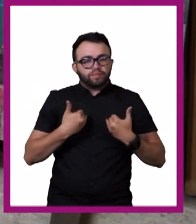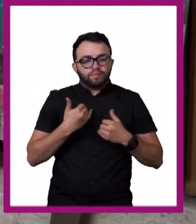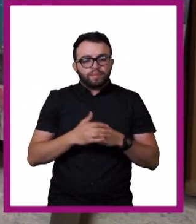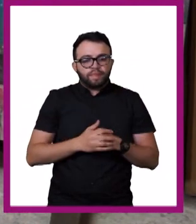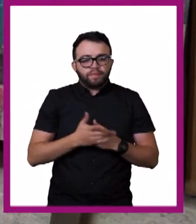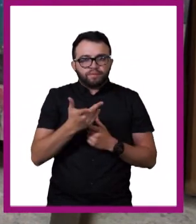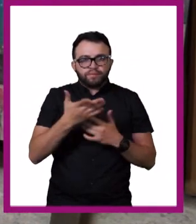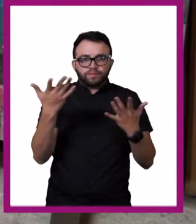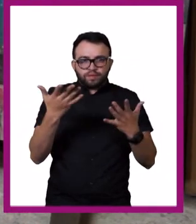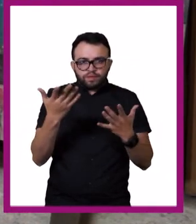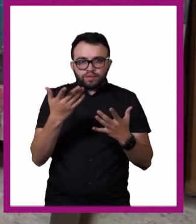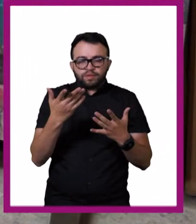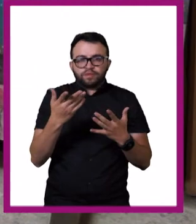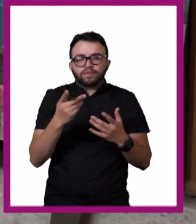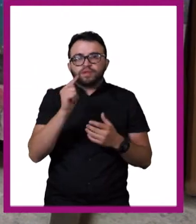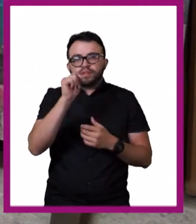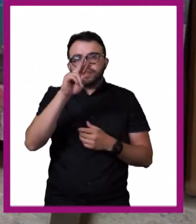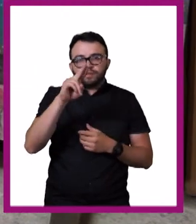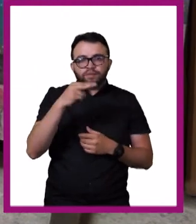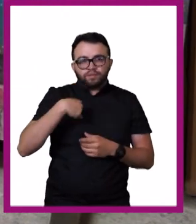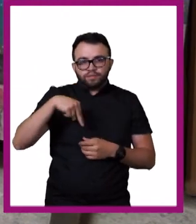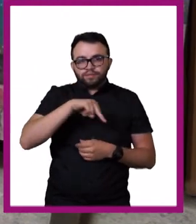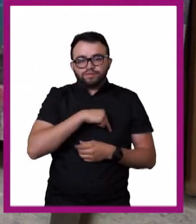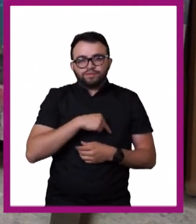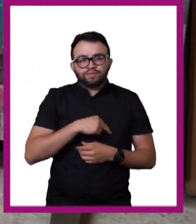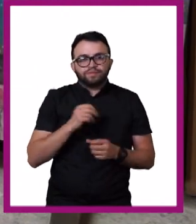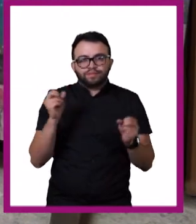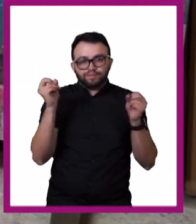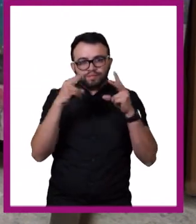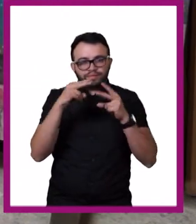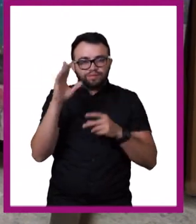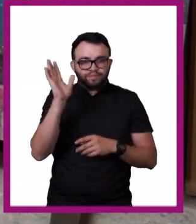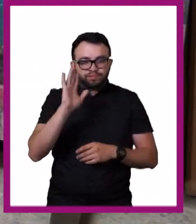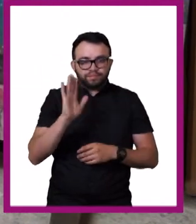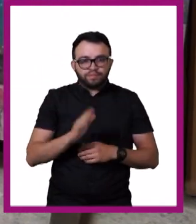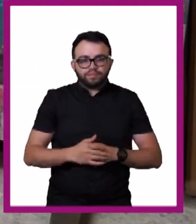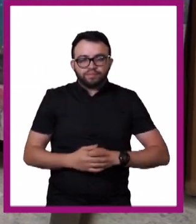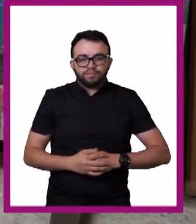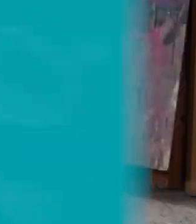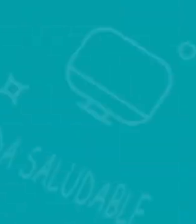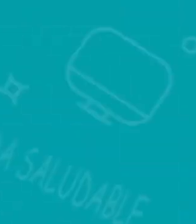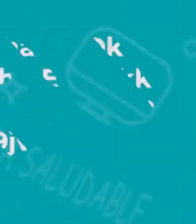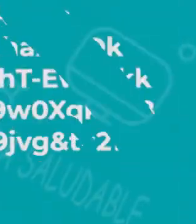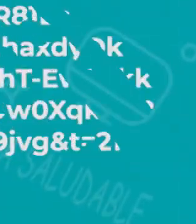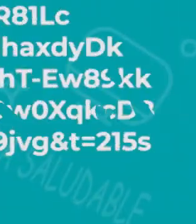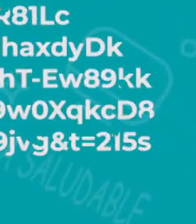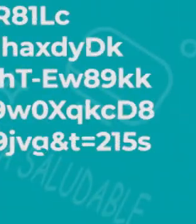casa. Hagan este programa con nosotros. ¡Hasta pronto! Adiós.